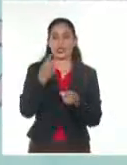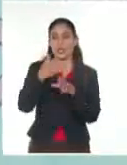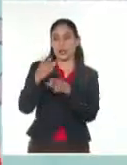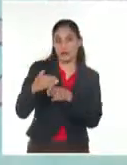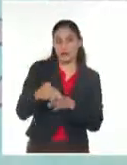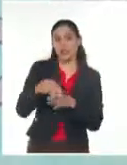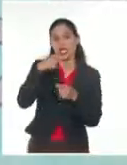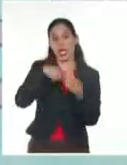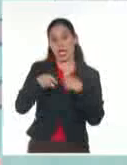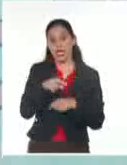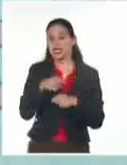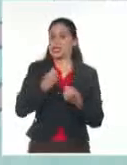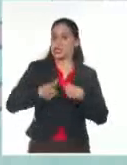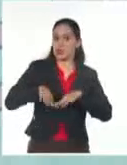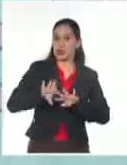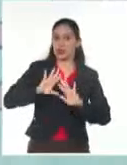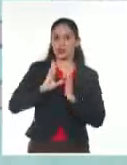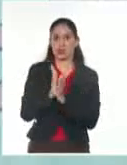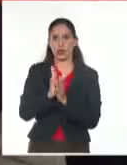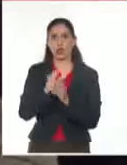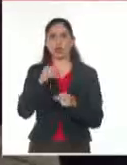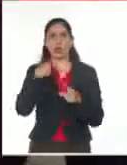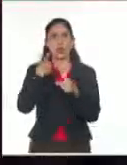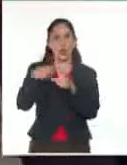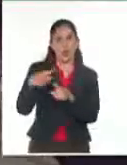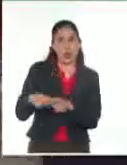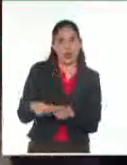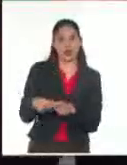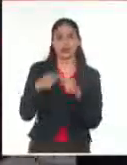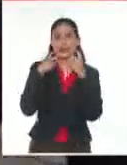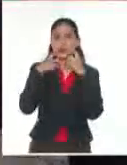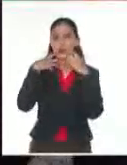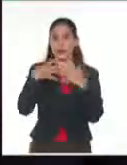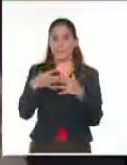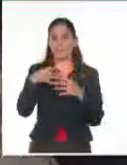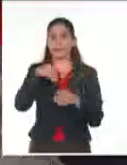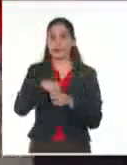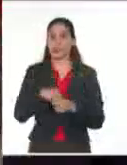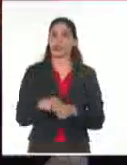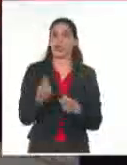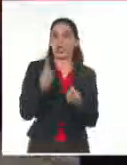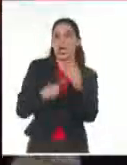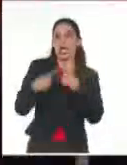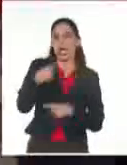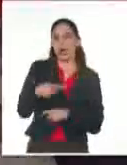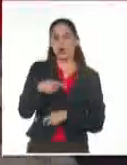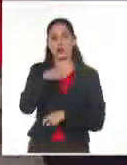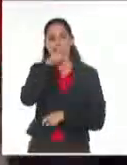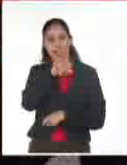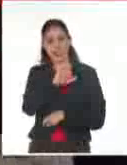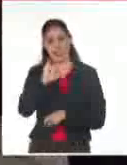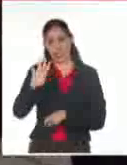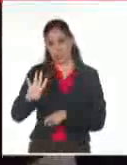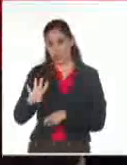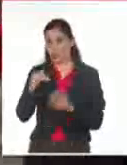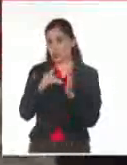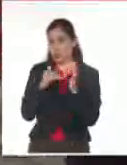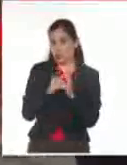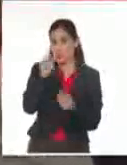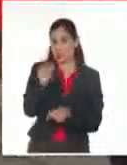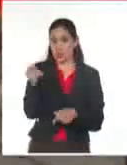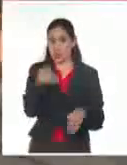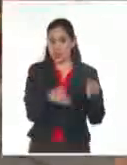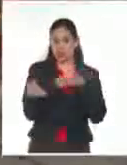lo que conlleva la actividad y la cultura física. Cabaguán posee cerca de 64.000 habitantes. De ese total,